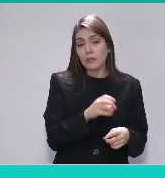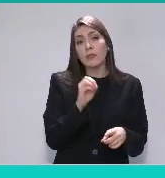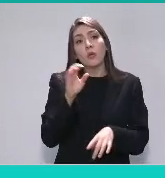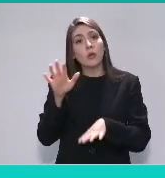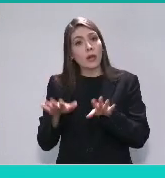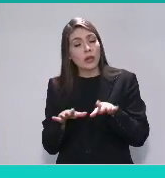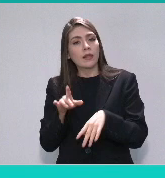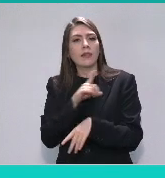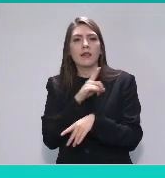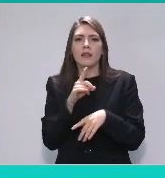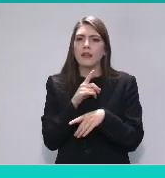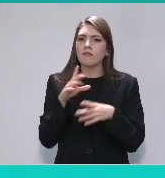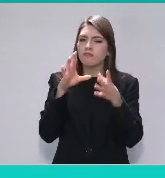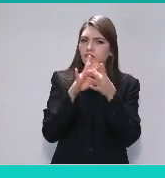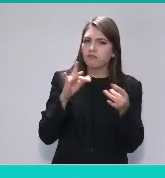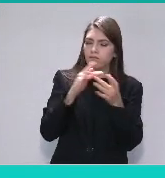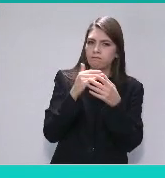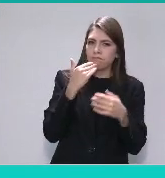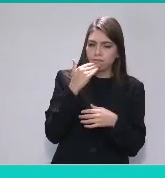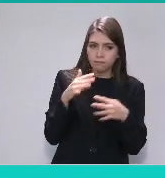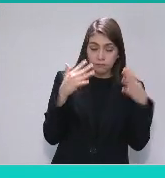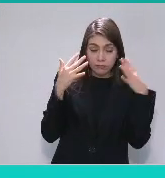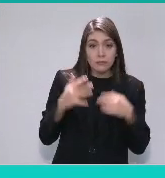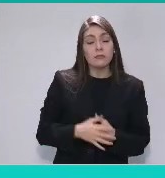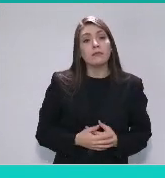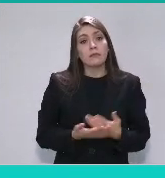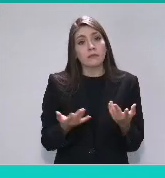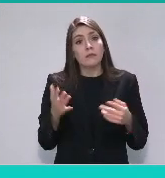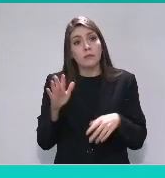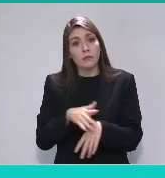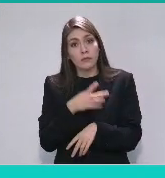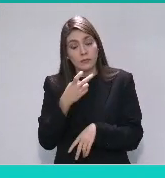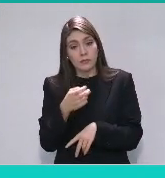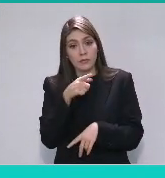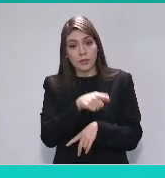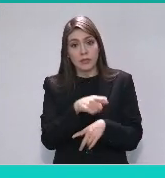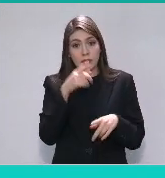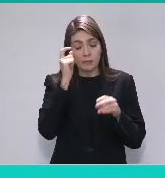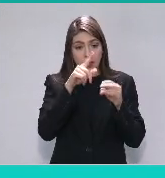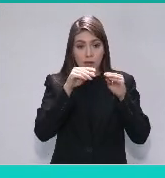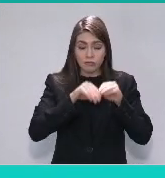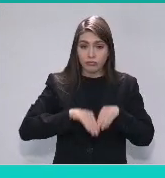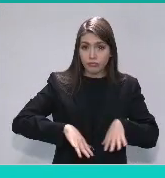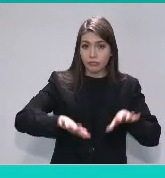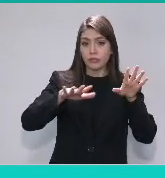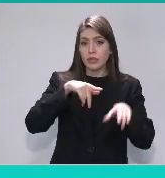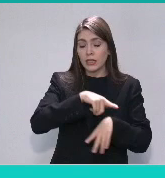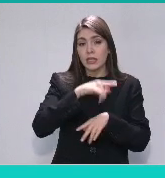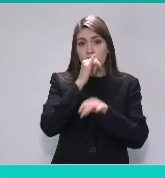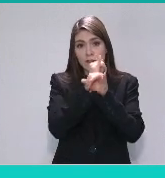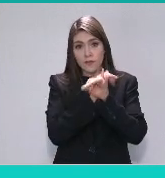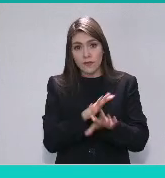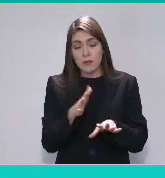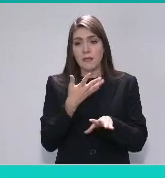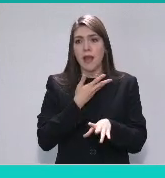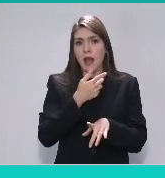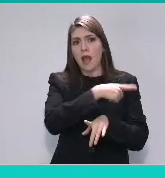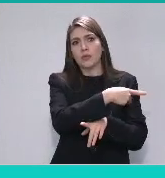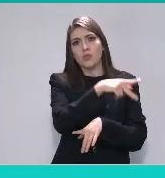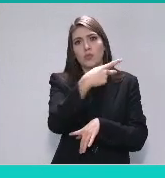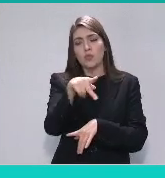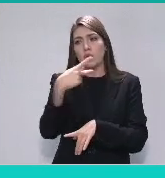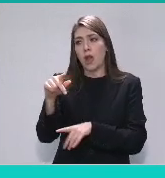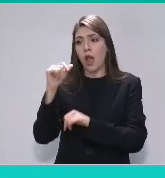expresa en este sentido conviene resaltar que la publicidad de la información que posean las autoridades